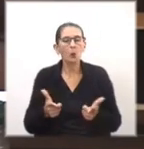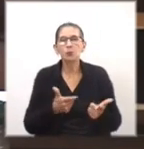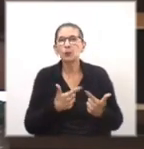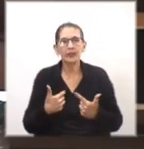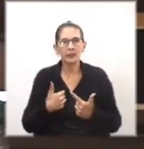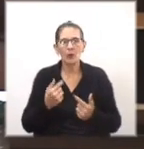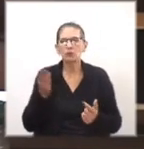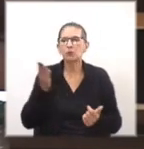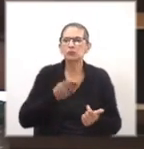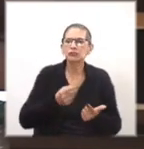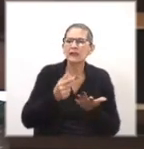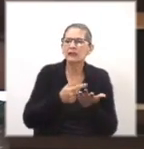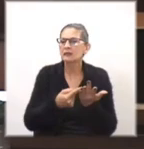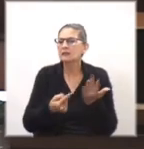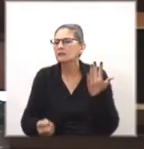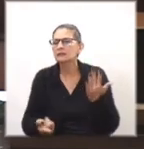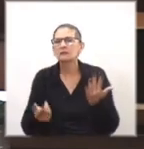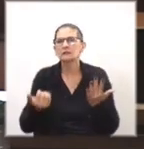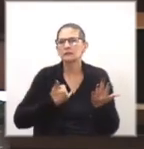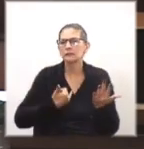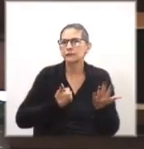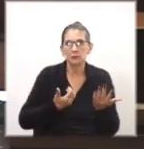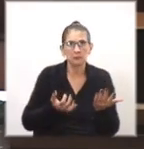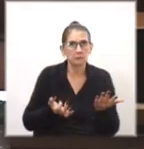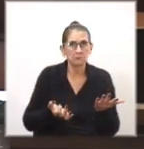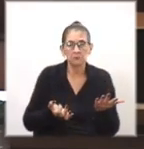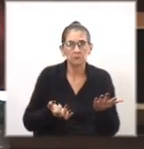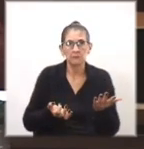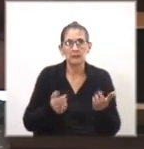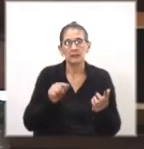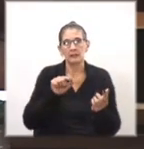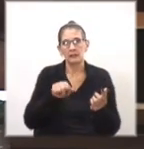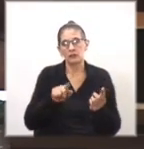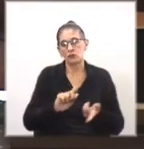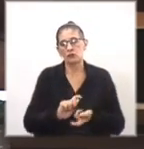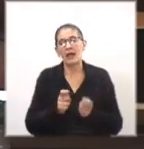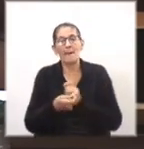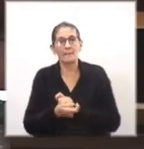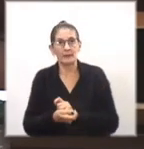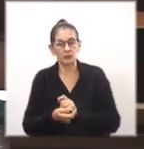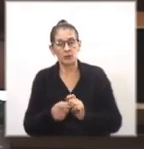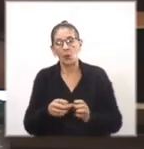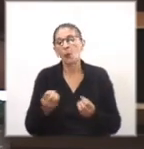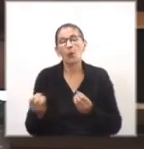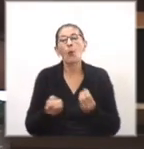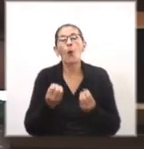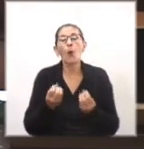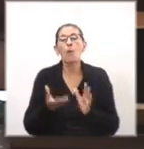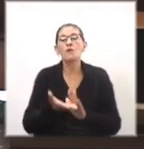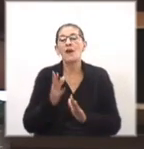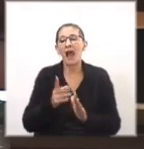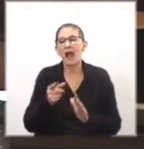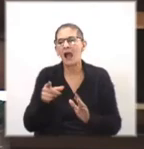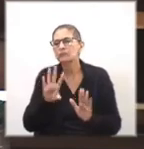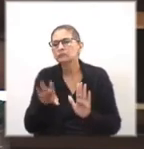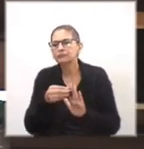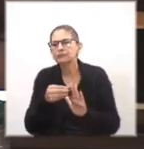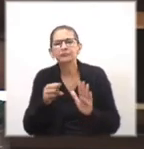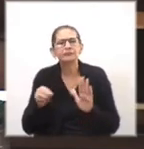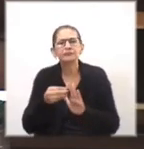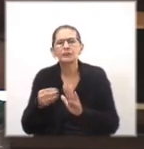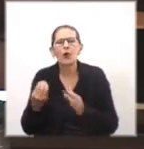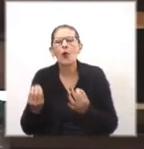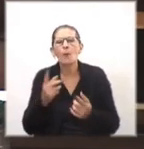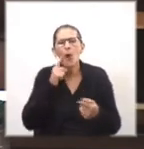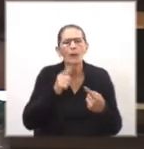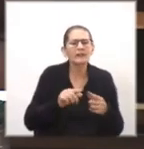cifras vinculadas a esos cambios y cómo se argumentaban que se lograban los objetivos